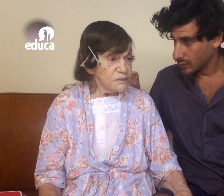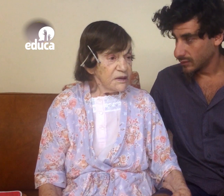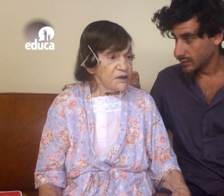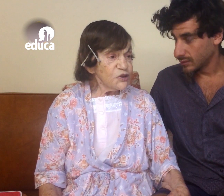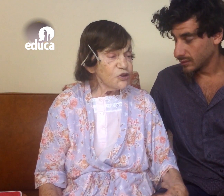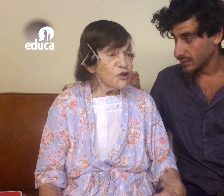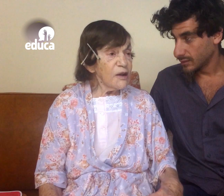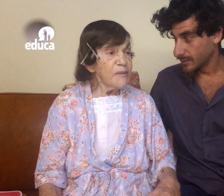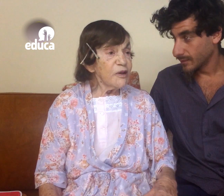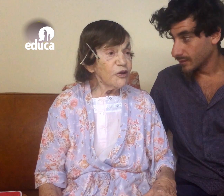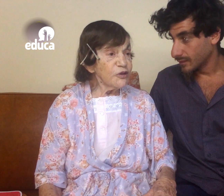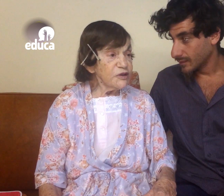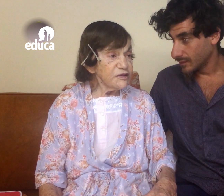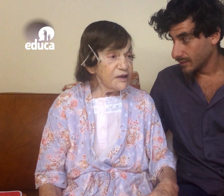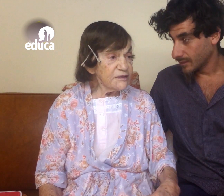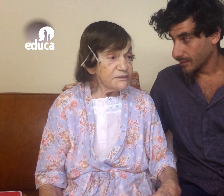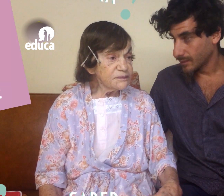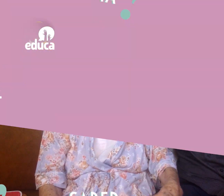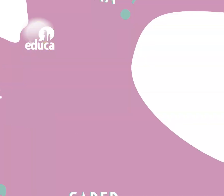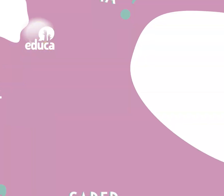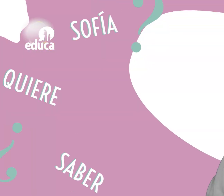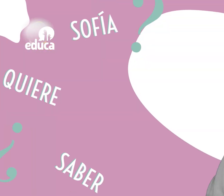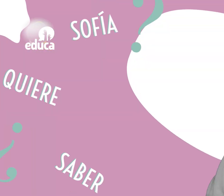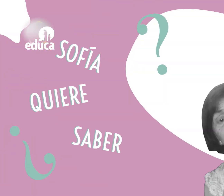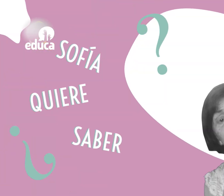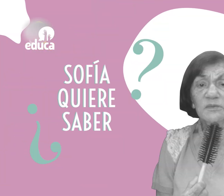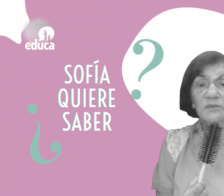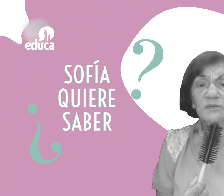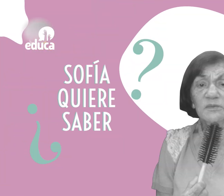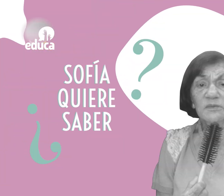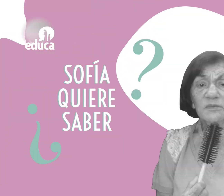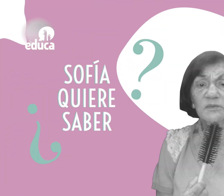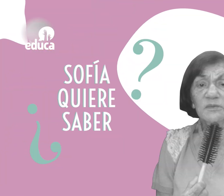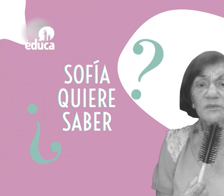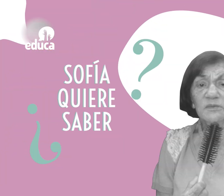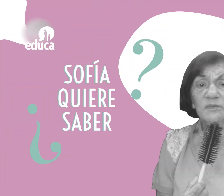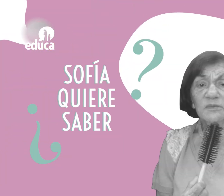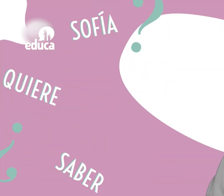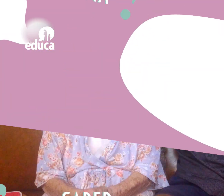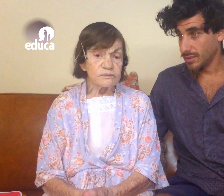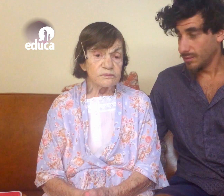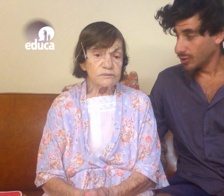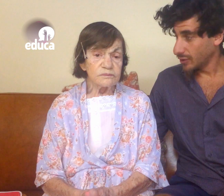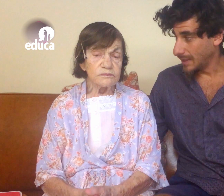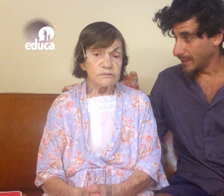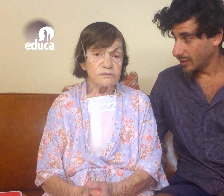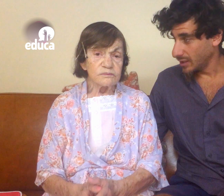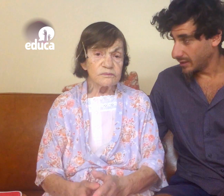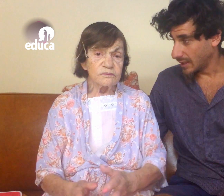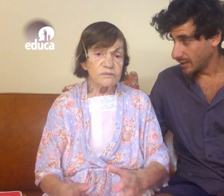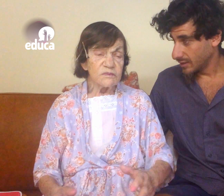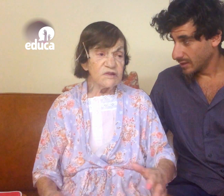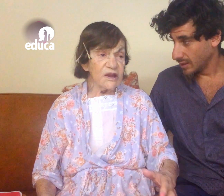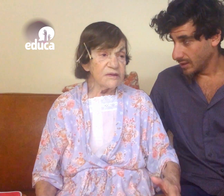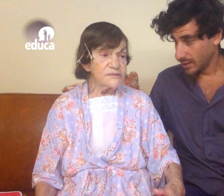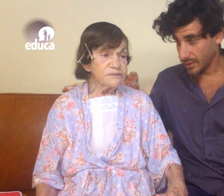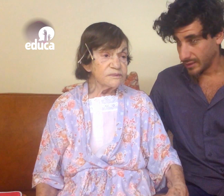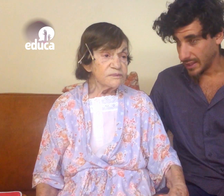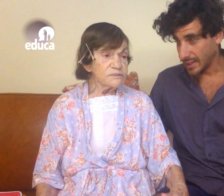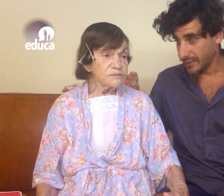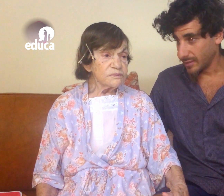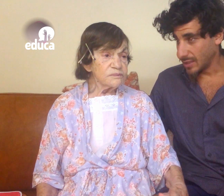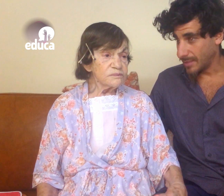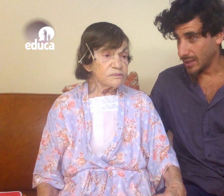y yo soy una periodista sofía quieres saber voz o la periodista quien